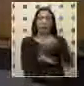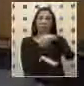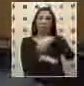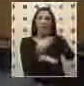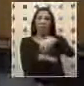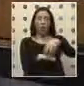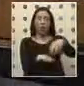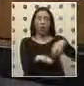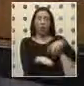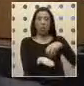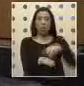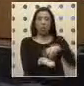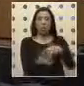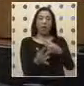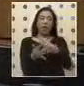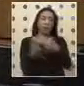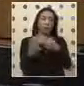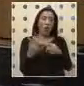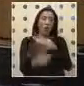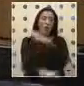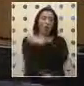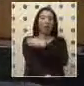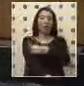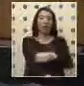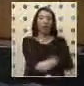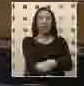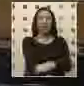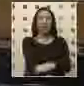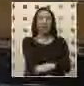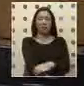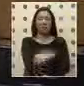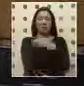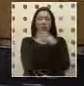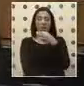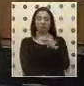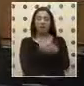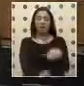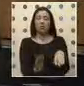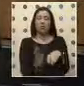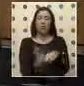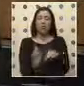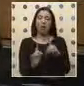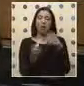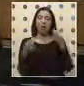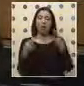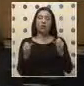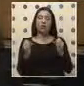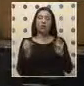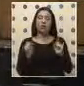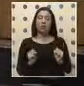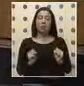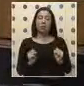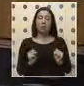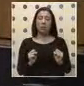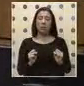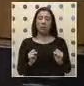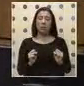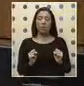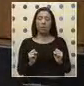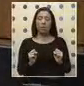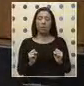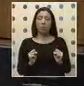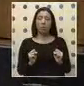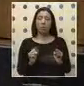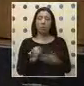de otras regiones del país, y decretar al menos algunas medidas que puedan paliar